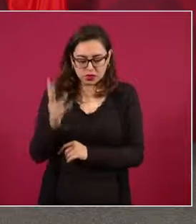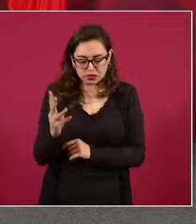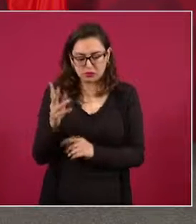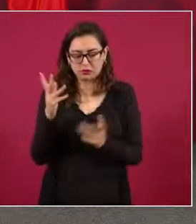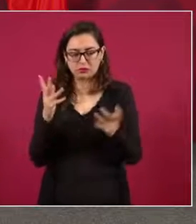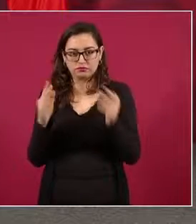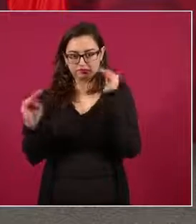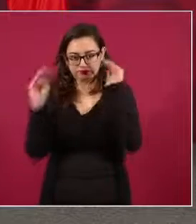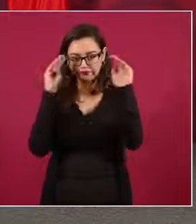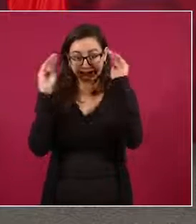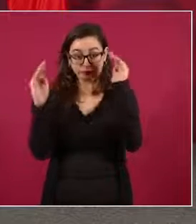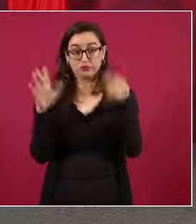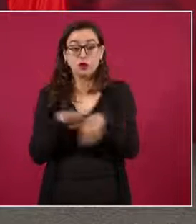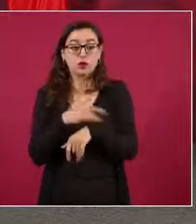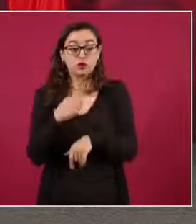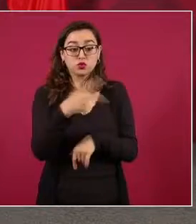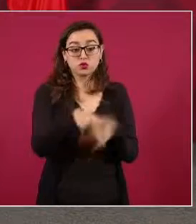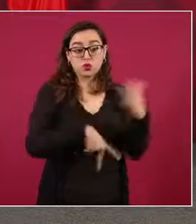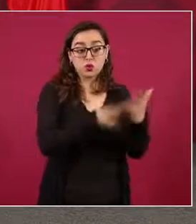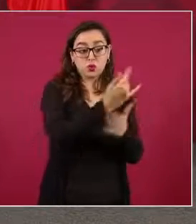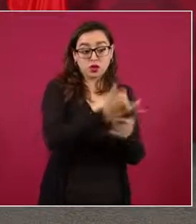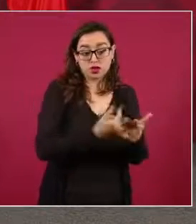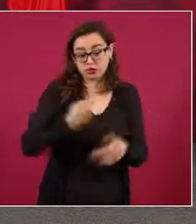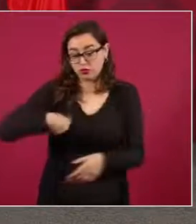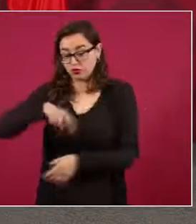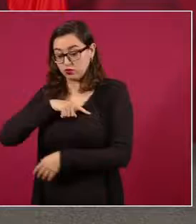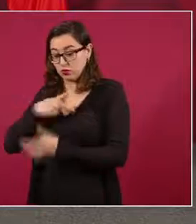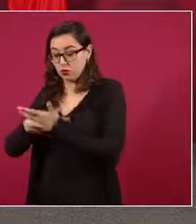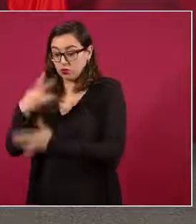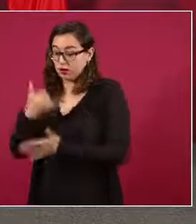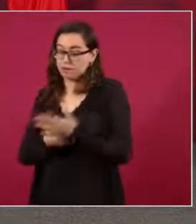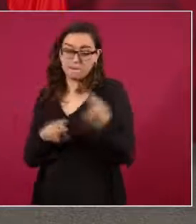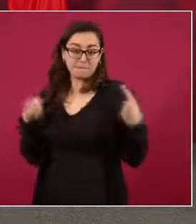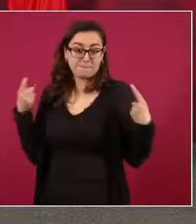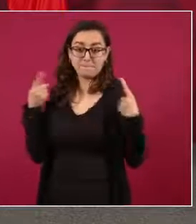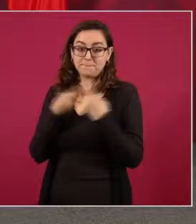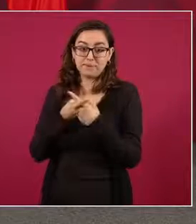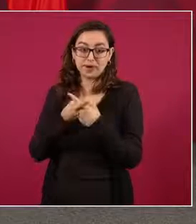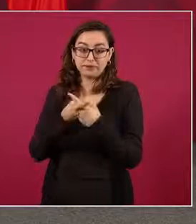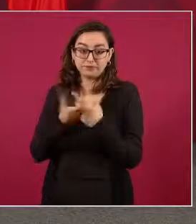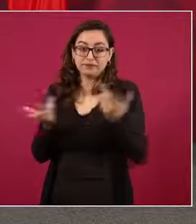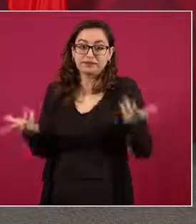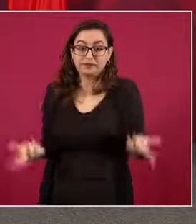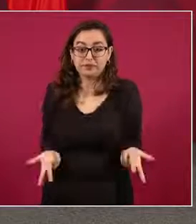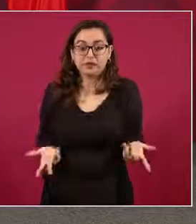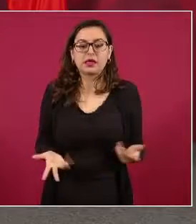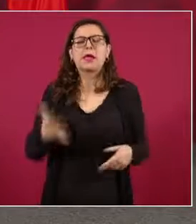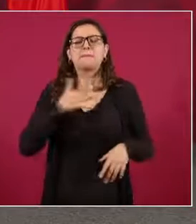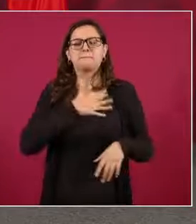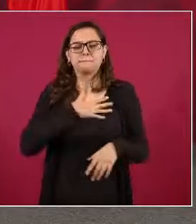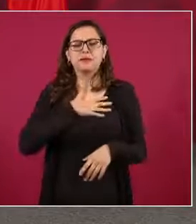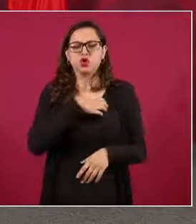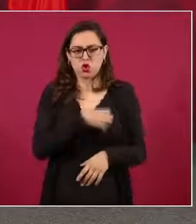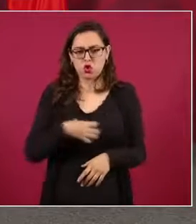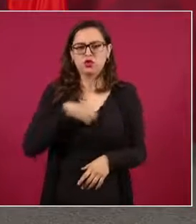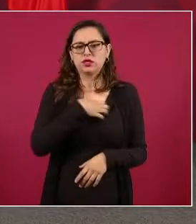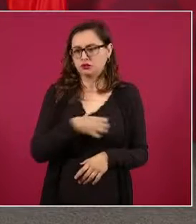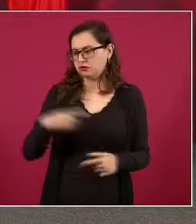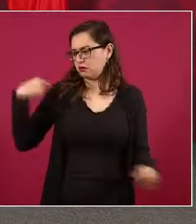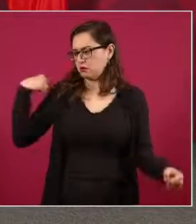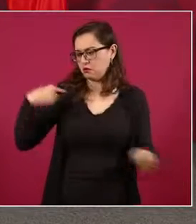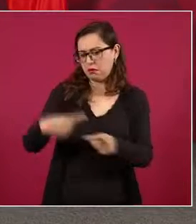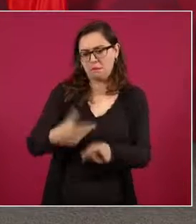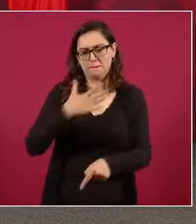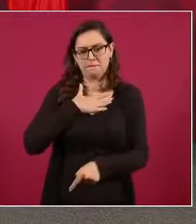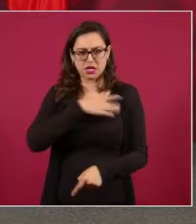Y vamos avanzando, y yo estoy satisfecho, estoy contento porque la gente está